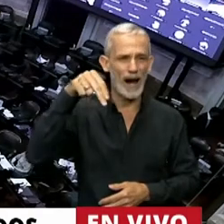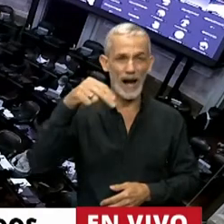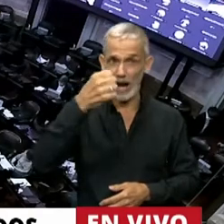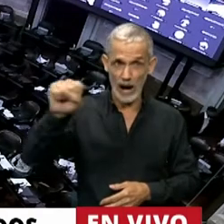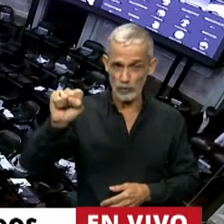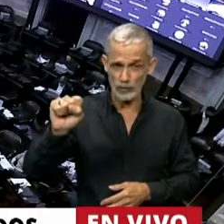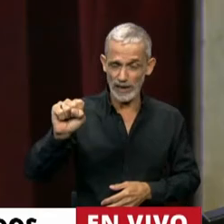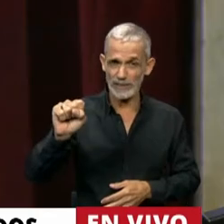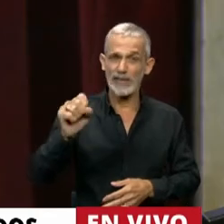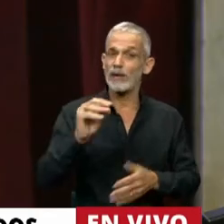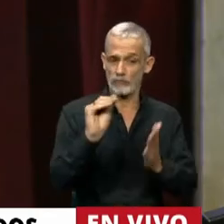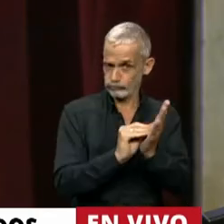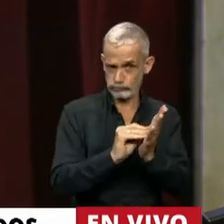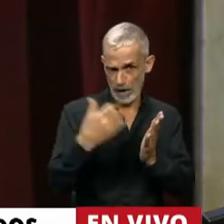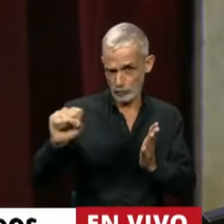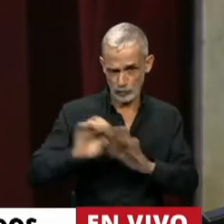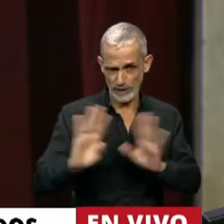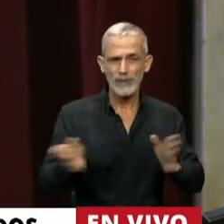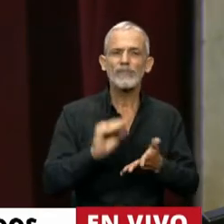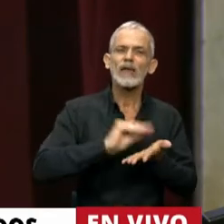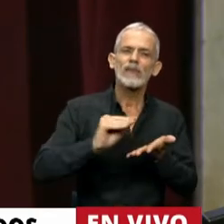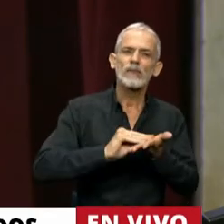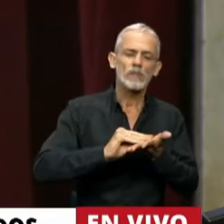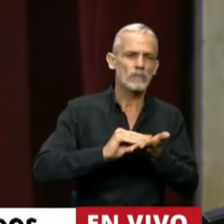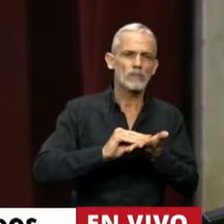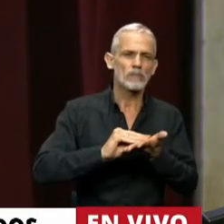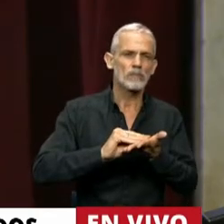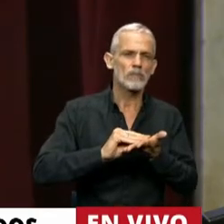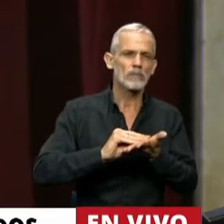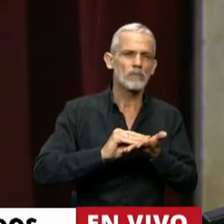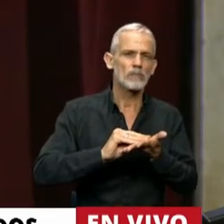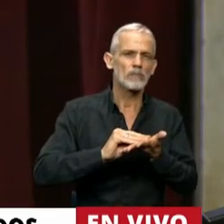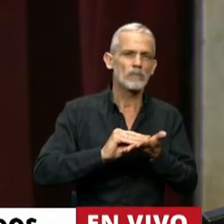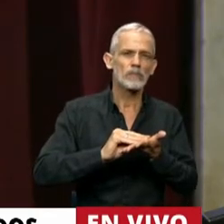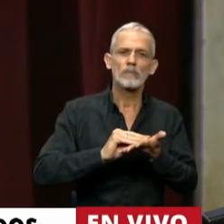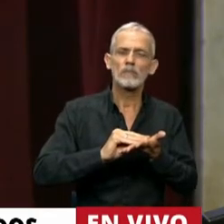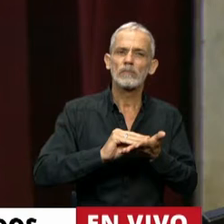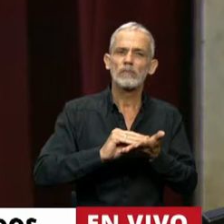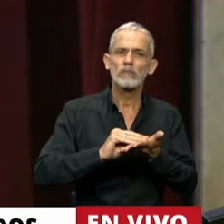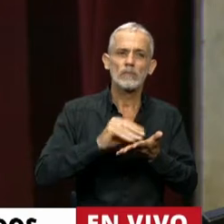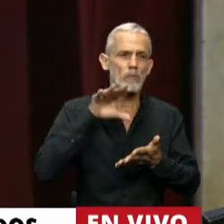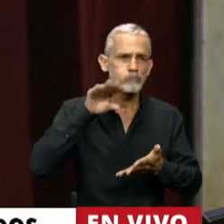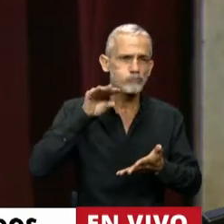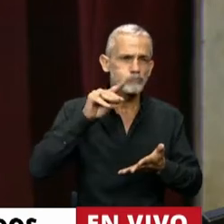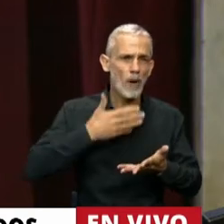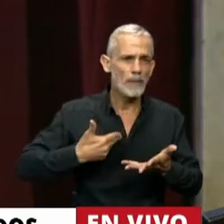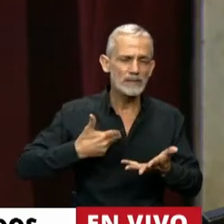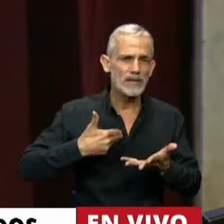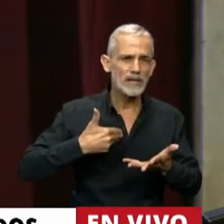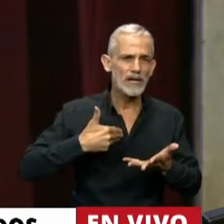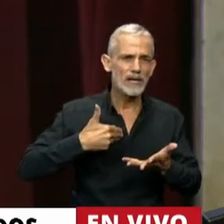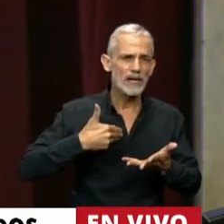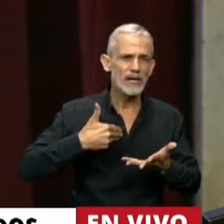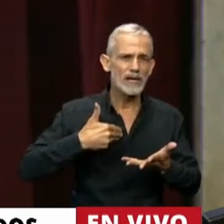ausente a la hora de votar. Diputada Beatriz Ávila. Señor presidente. Sí, diputado